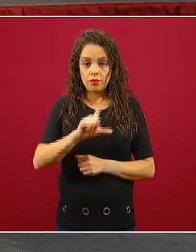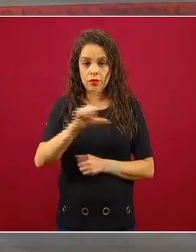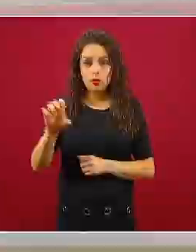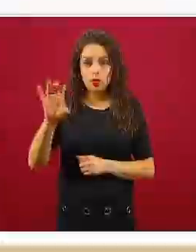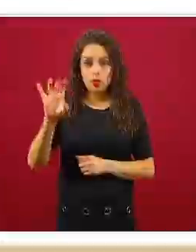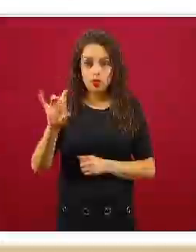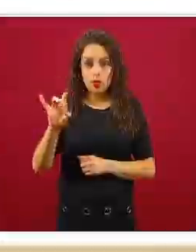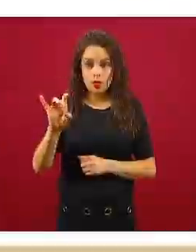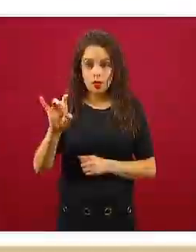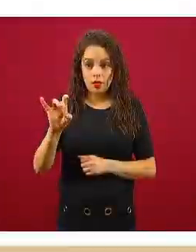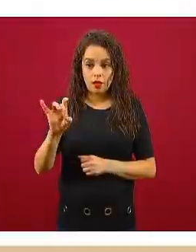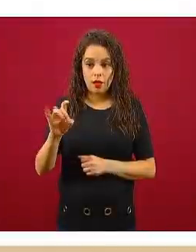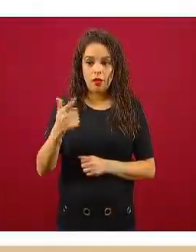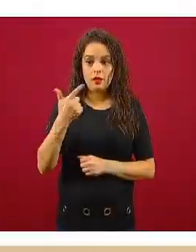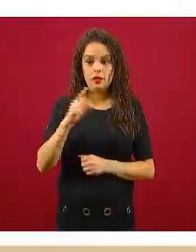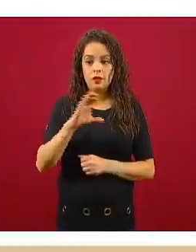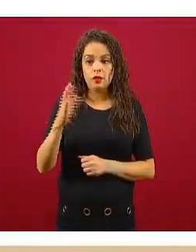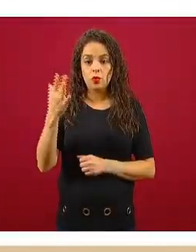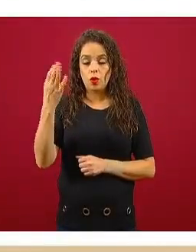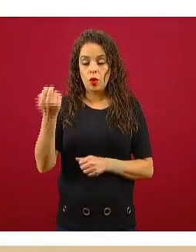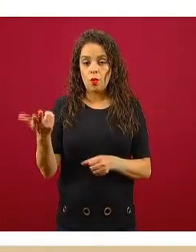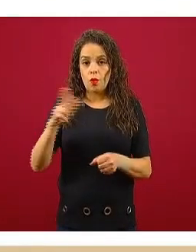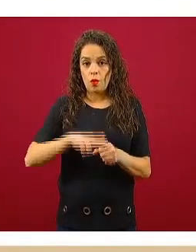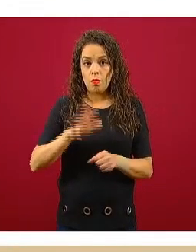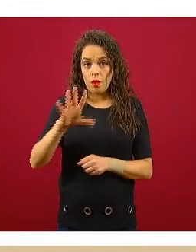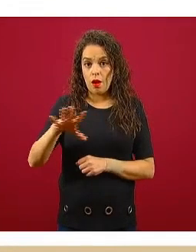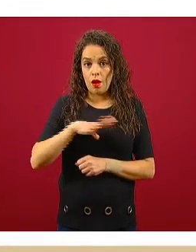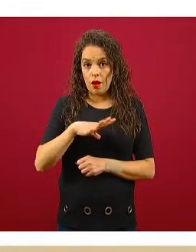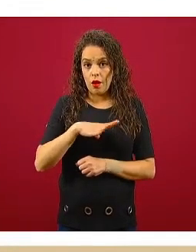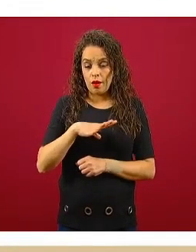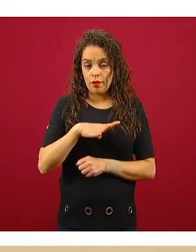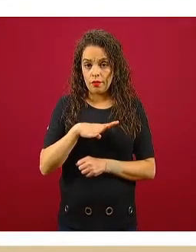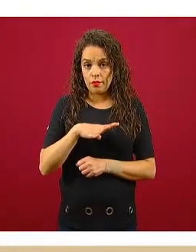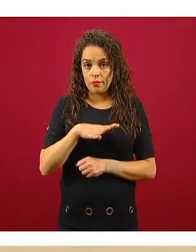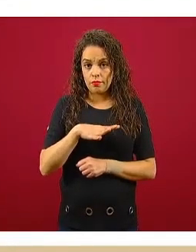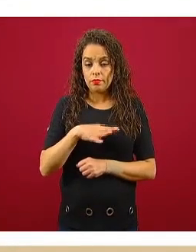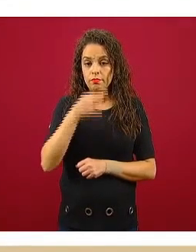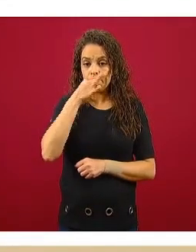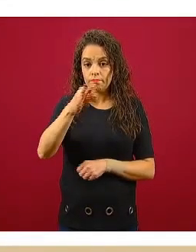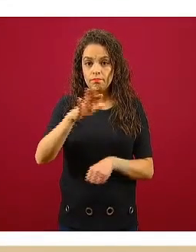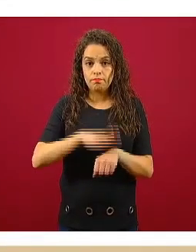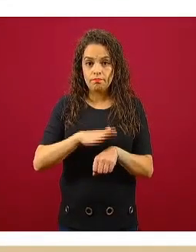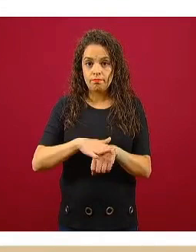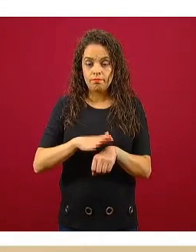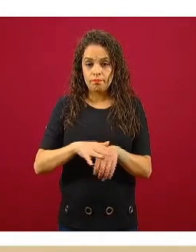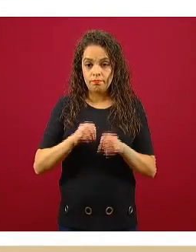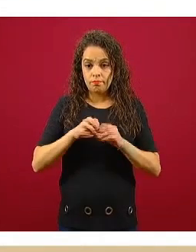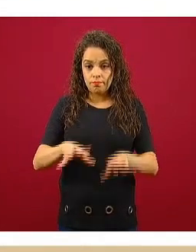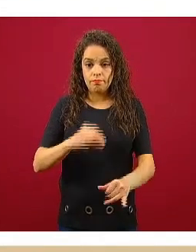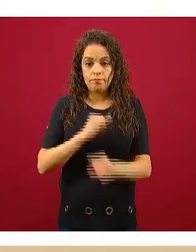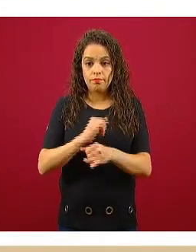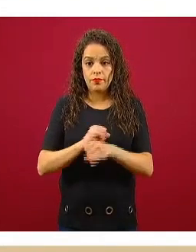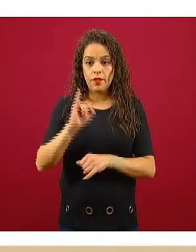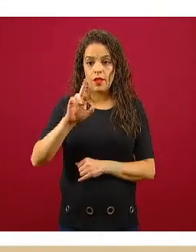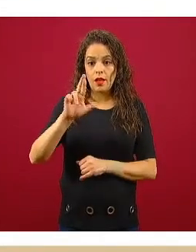730 de 759 hospitales que realizaron su notificación en la red IRAG.